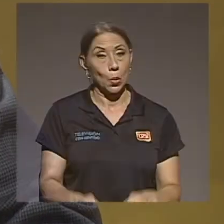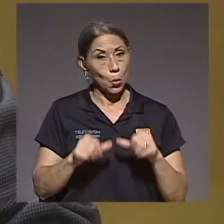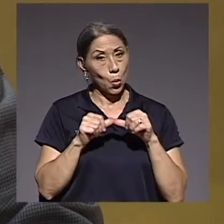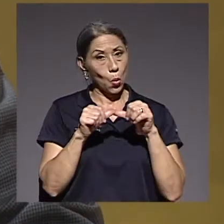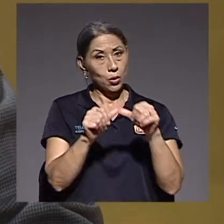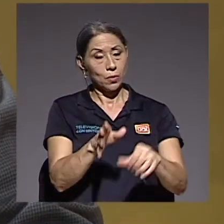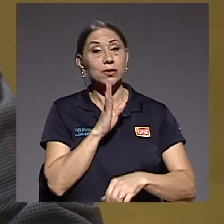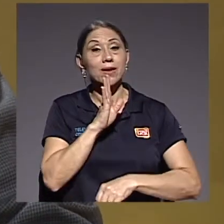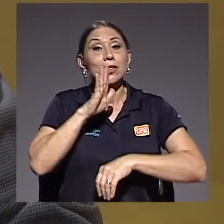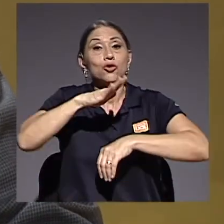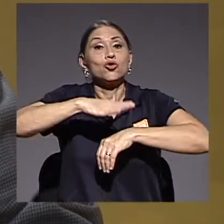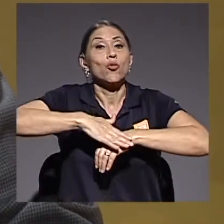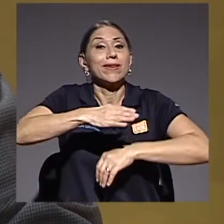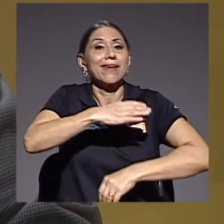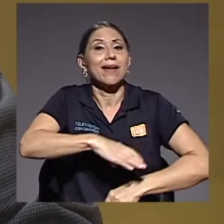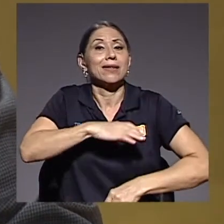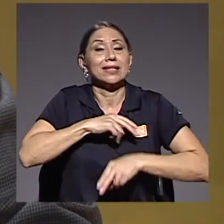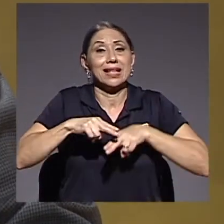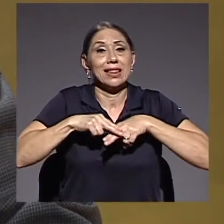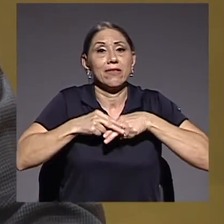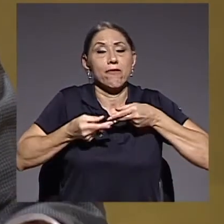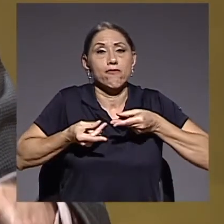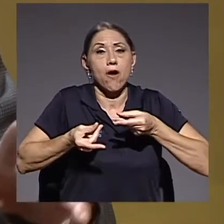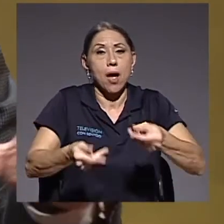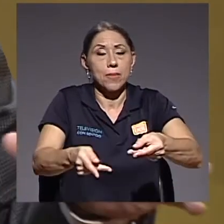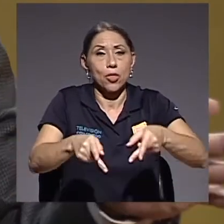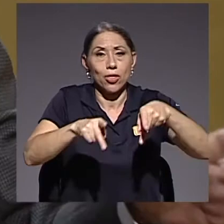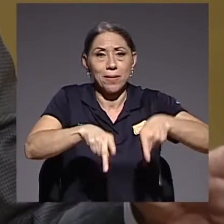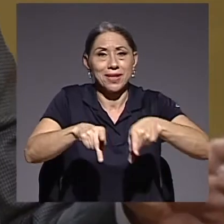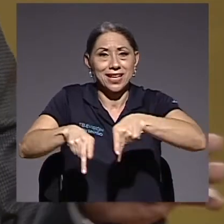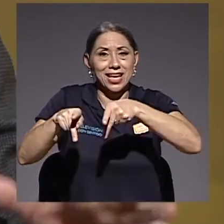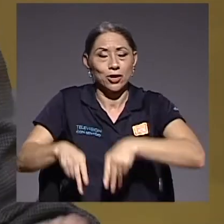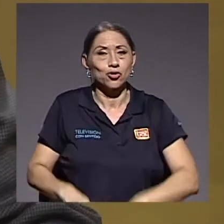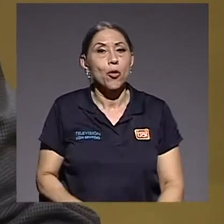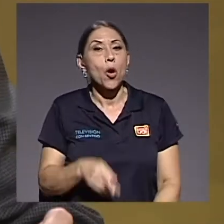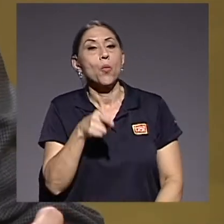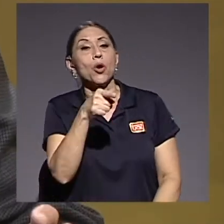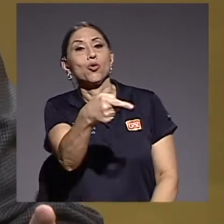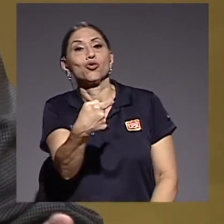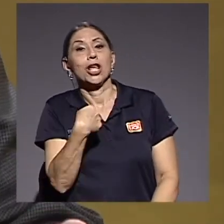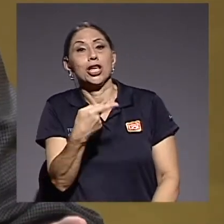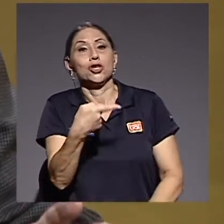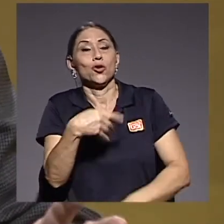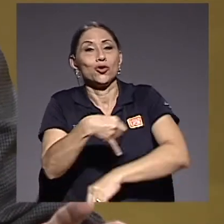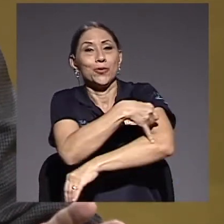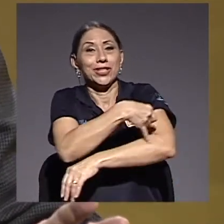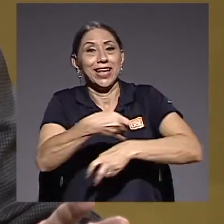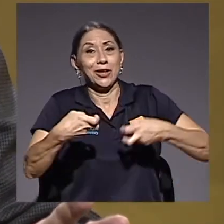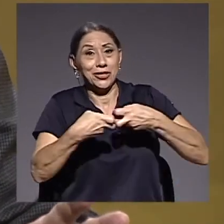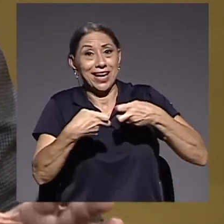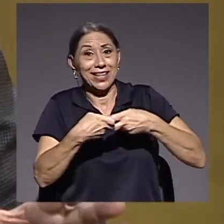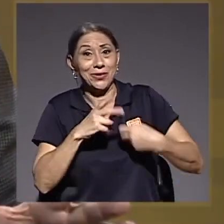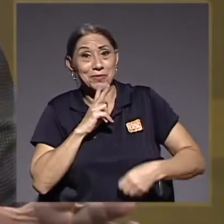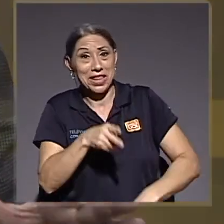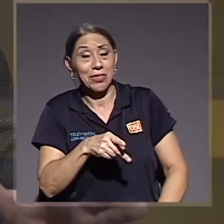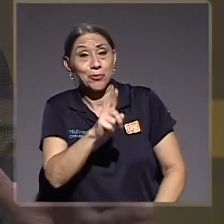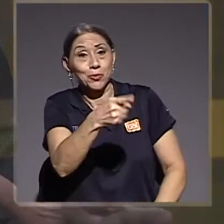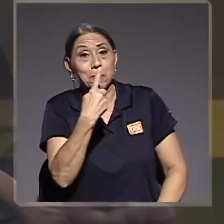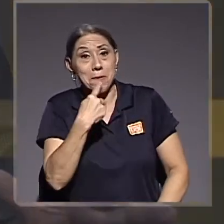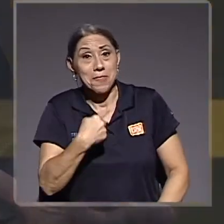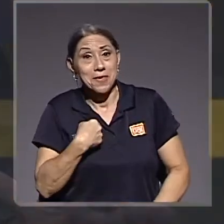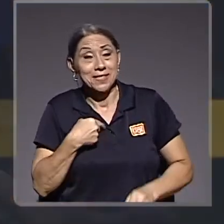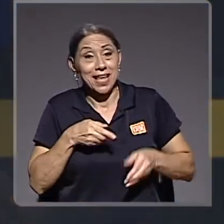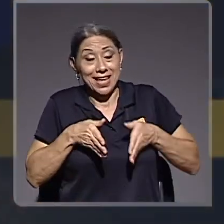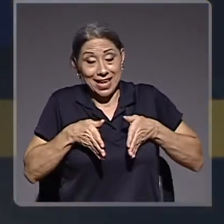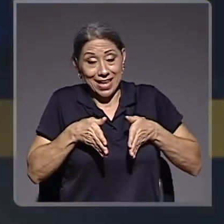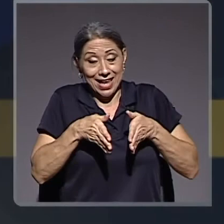Continuamos hablando sobre las características del tren rápido de pasajeros. Bueno, don Clinton, usted y yo somos ingenieros eléctricos, ¿verdad? Usted me dice que el ancho de